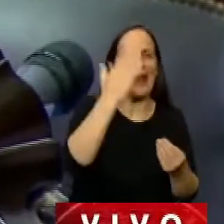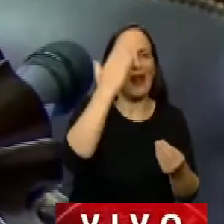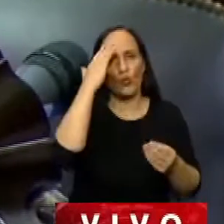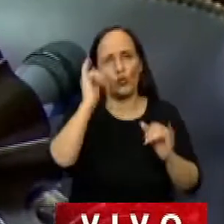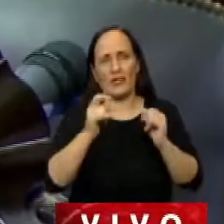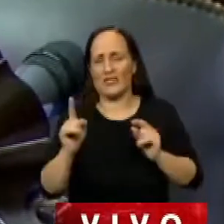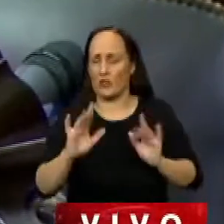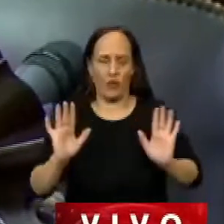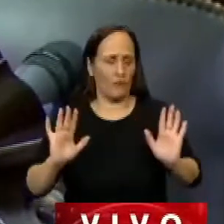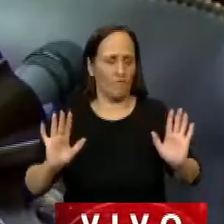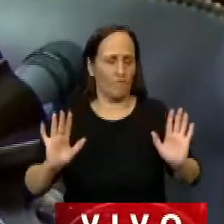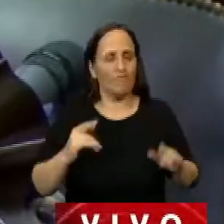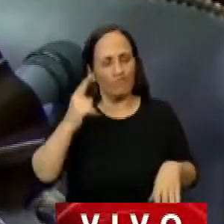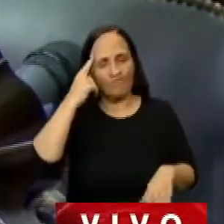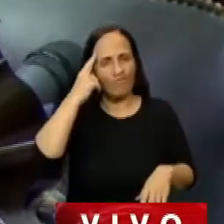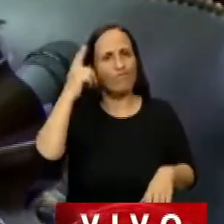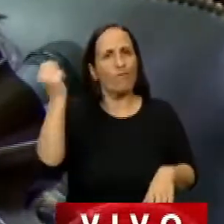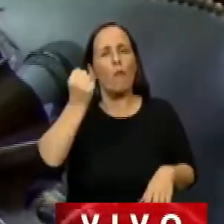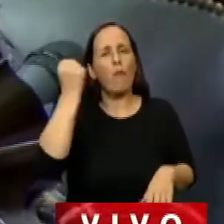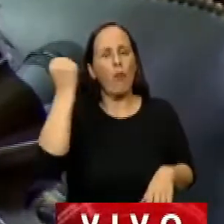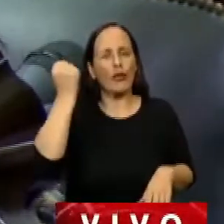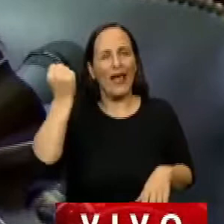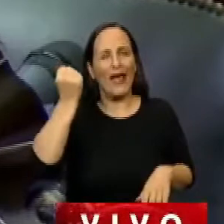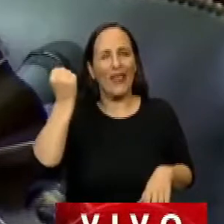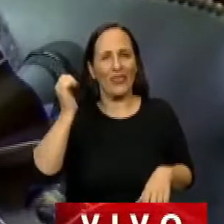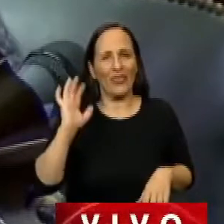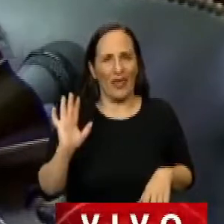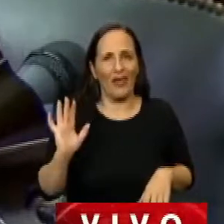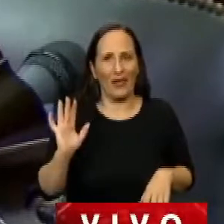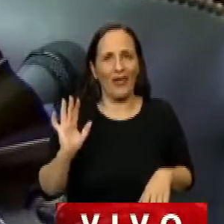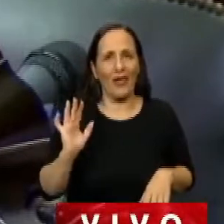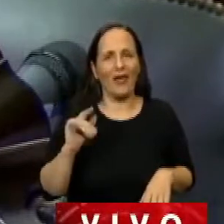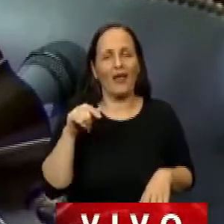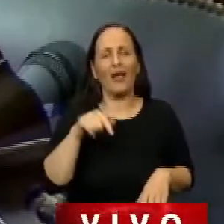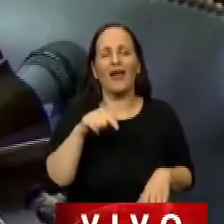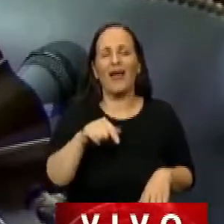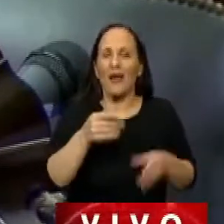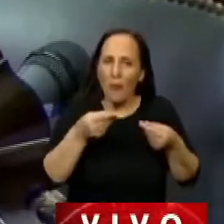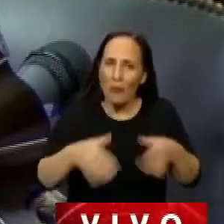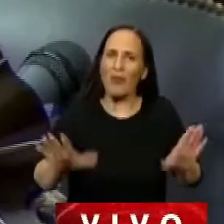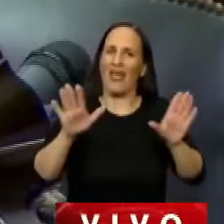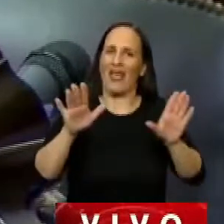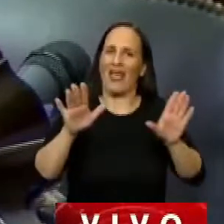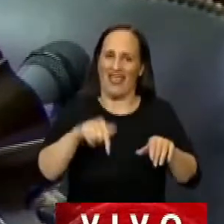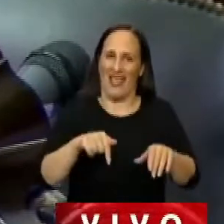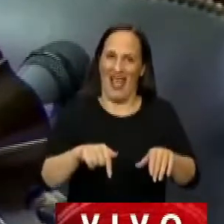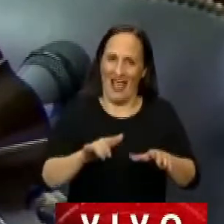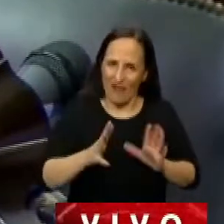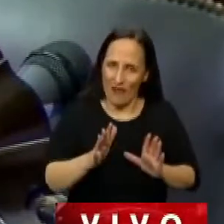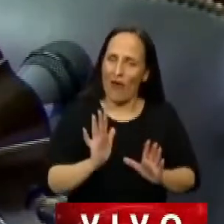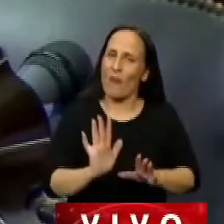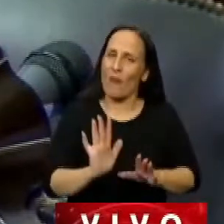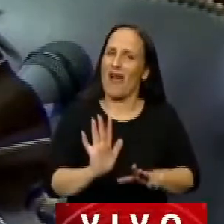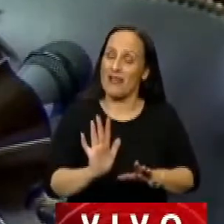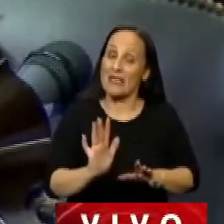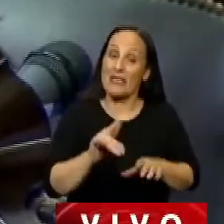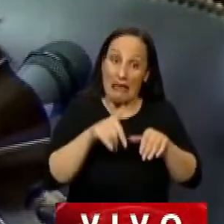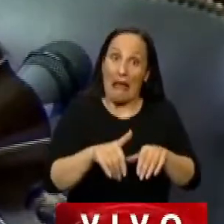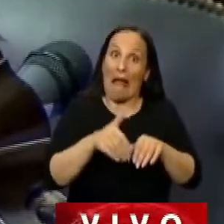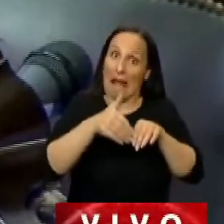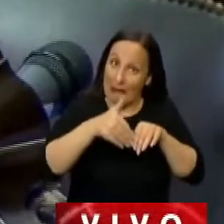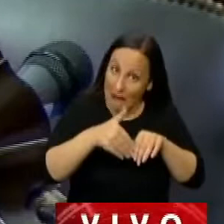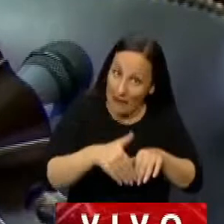culturales. Por lo tanto, nos parece importante este punto de partida y a partir de ahí tener